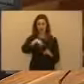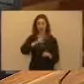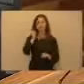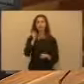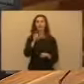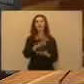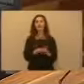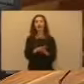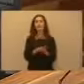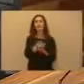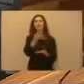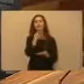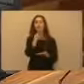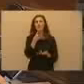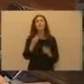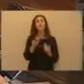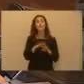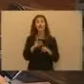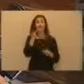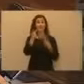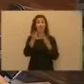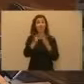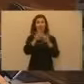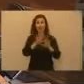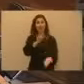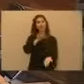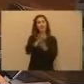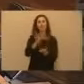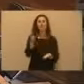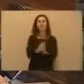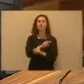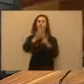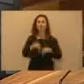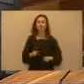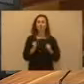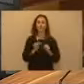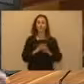sacar la porquería a la luz y mostrarla para echarles y que no vuelvan de una vez por todas. Gracias.